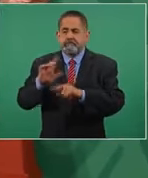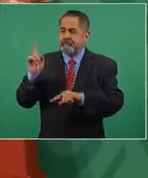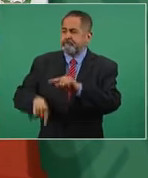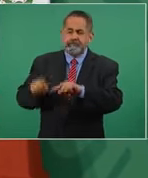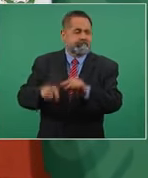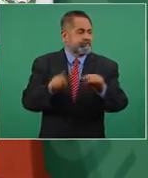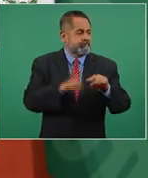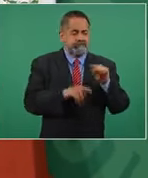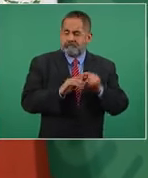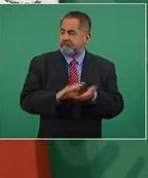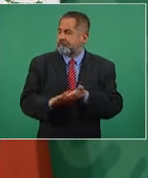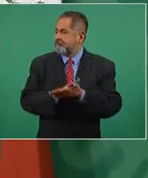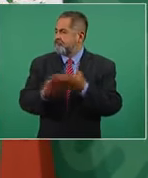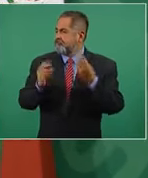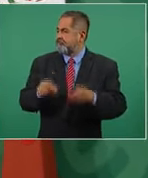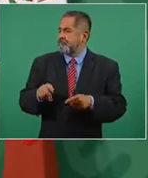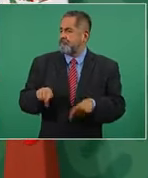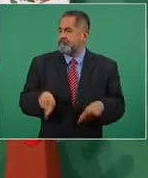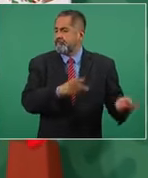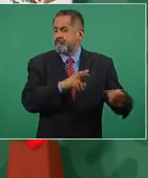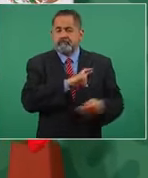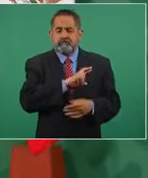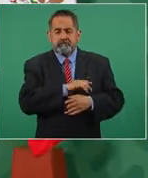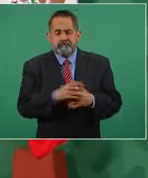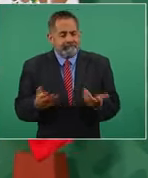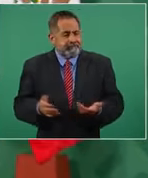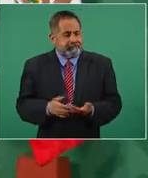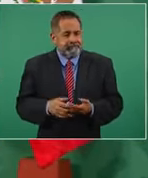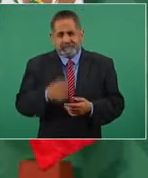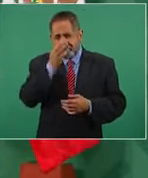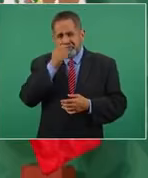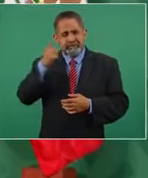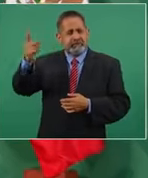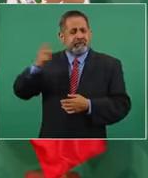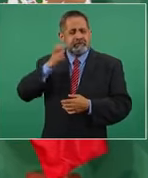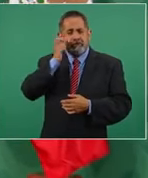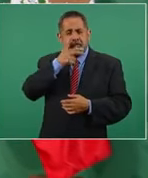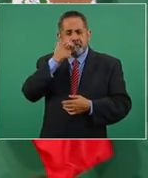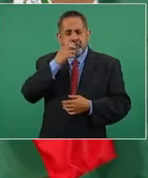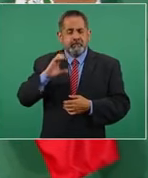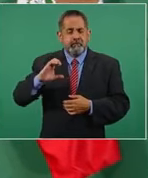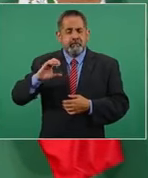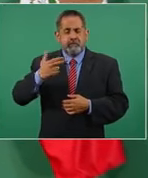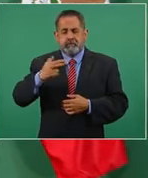acaban con todo. Nada más queda el Chepe,